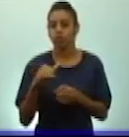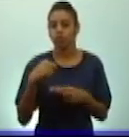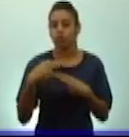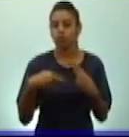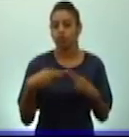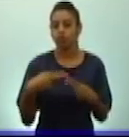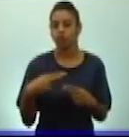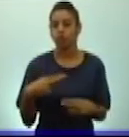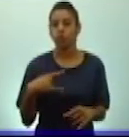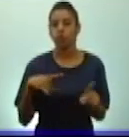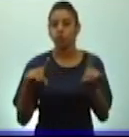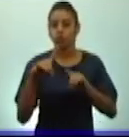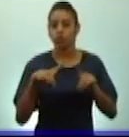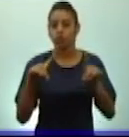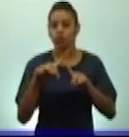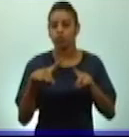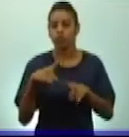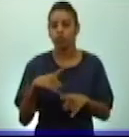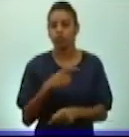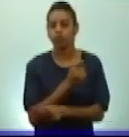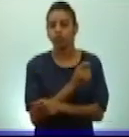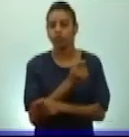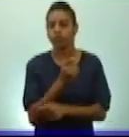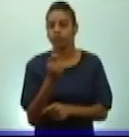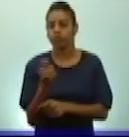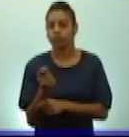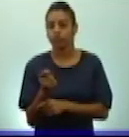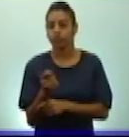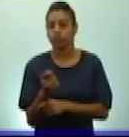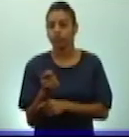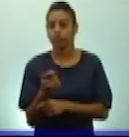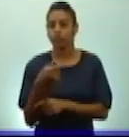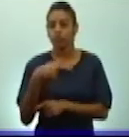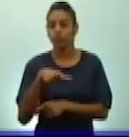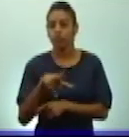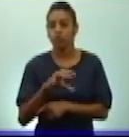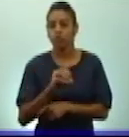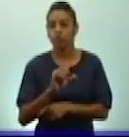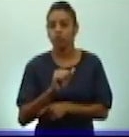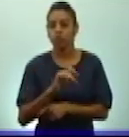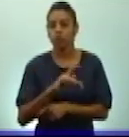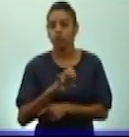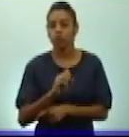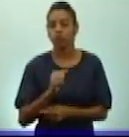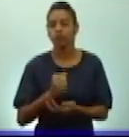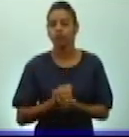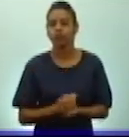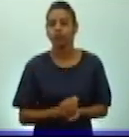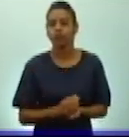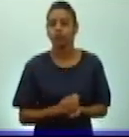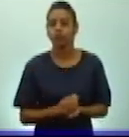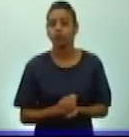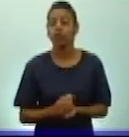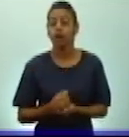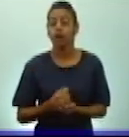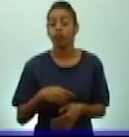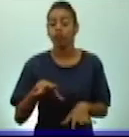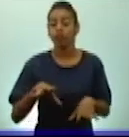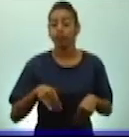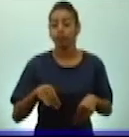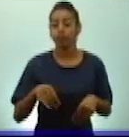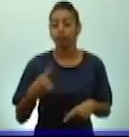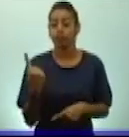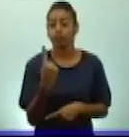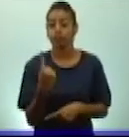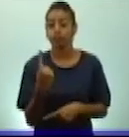la Universidad de Ciencias Pedagógicas Enrique José Barona. Por lo tanto, el adoptar las primeras medidas del